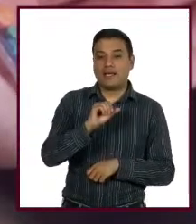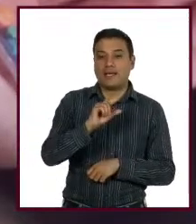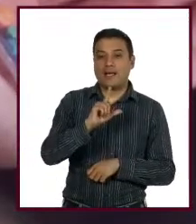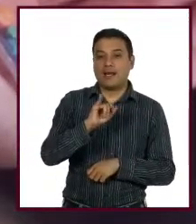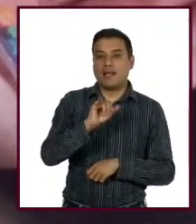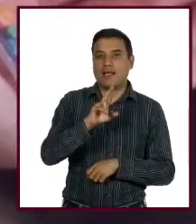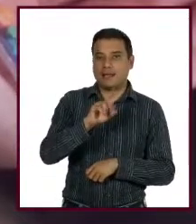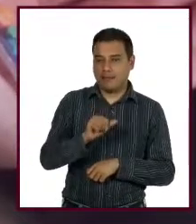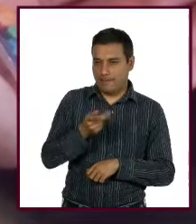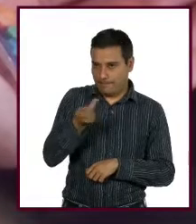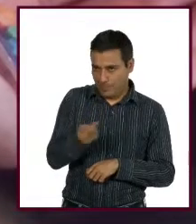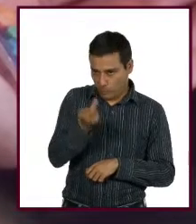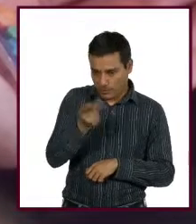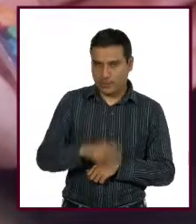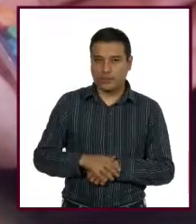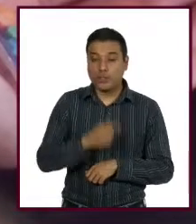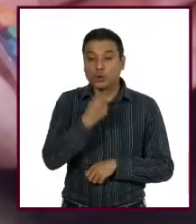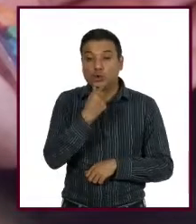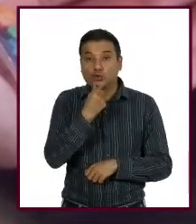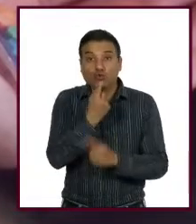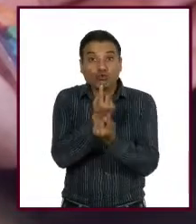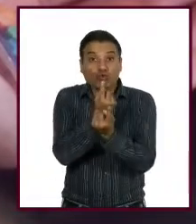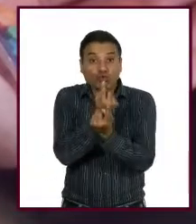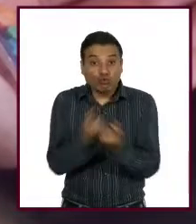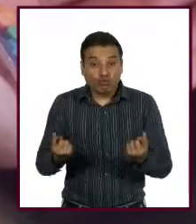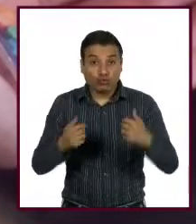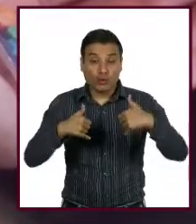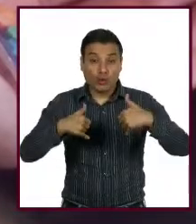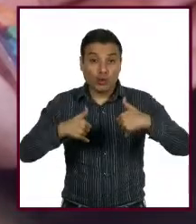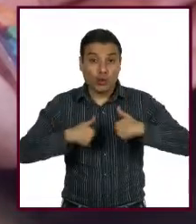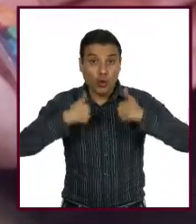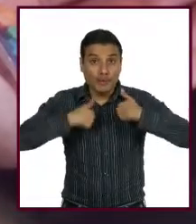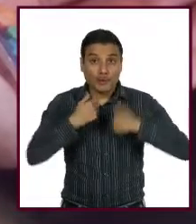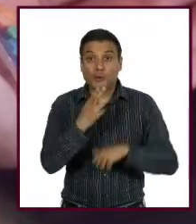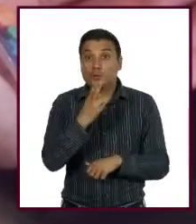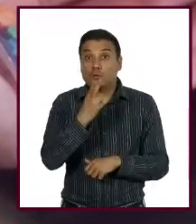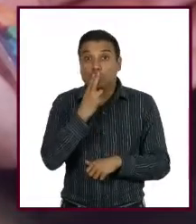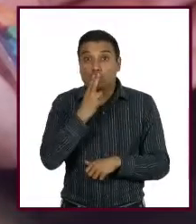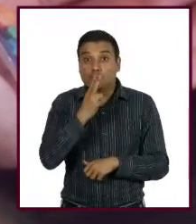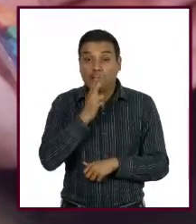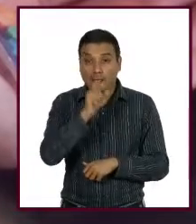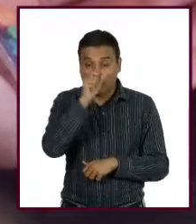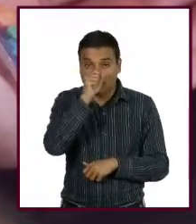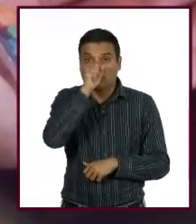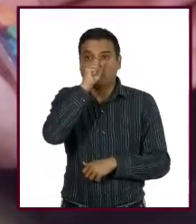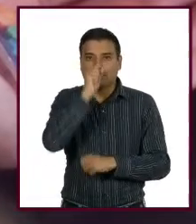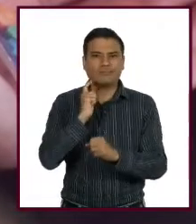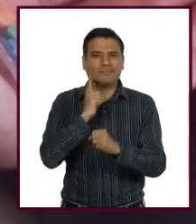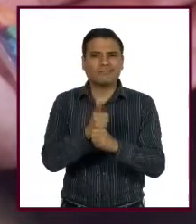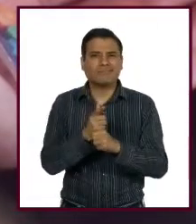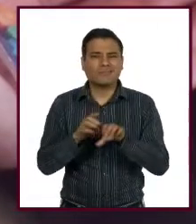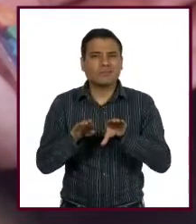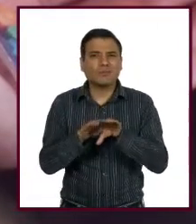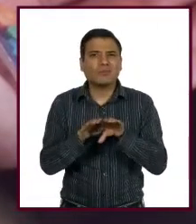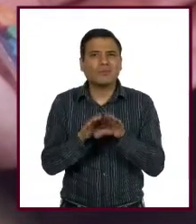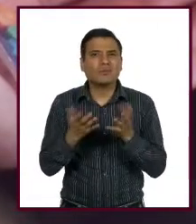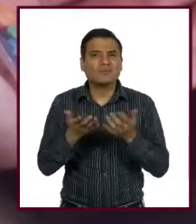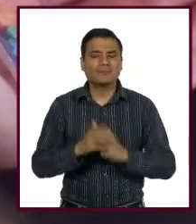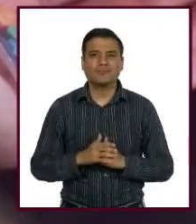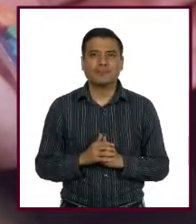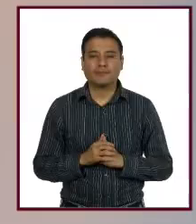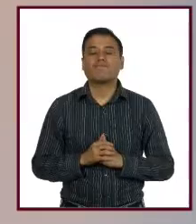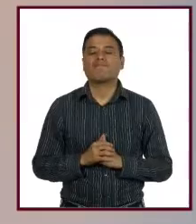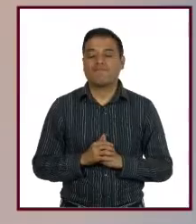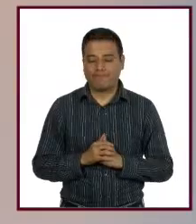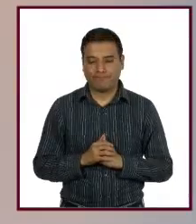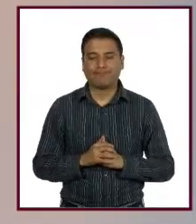de que nuestros niños, niñas y adolescentes están consumiendo algún inhalable? ¿Hay alguna característica, doctor?